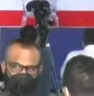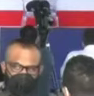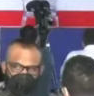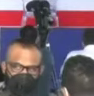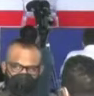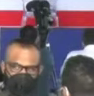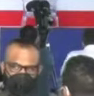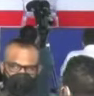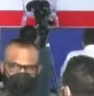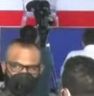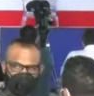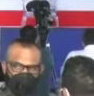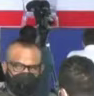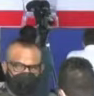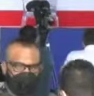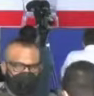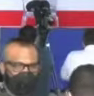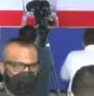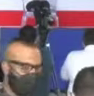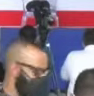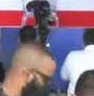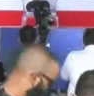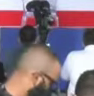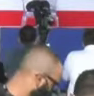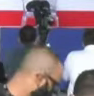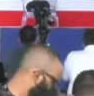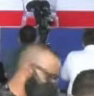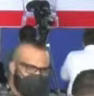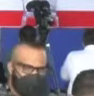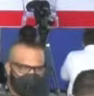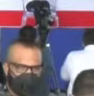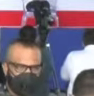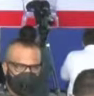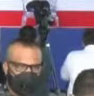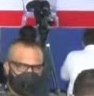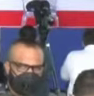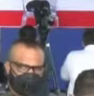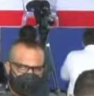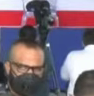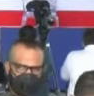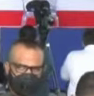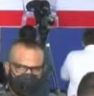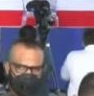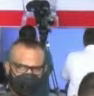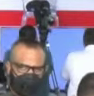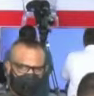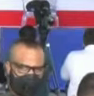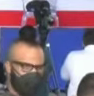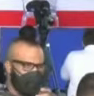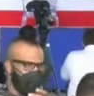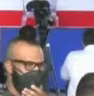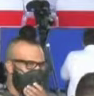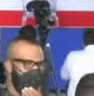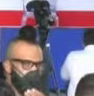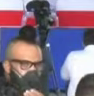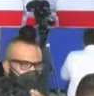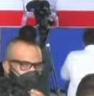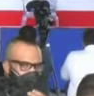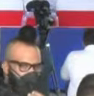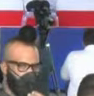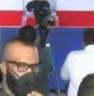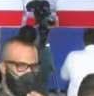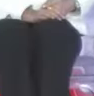día, 2 de noviembre del 2020, quedará grabado en la historia como el día en el cual, señor